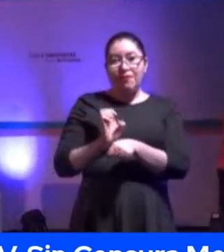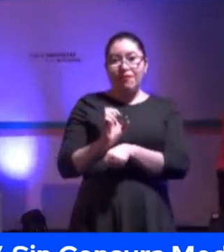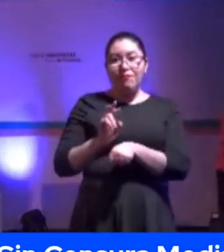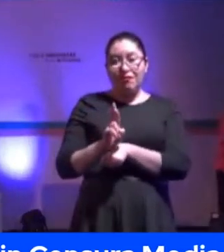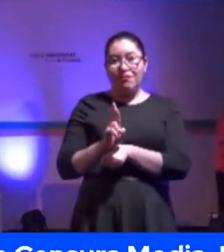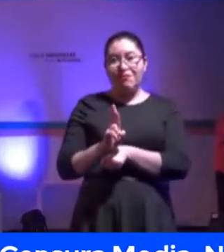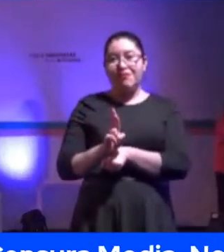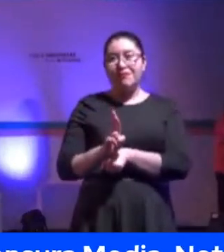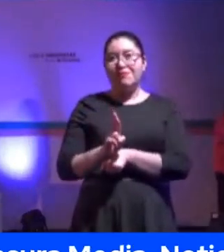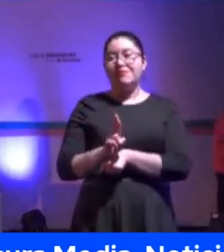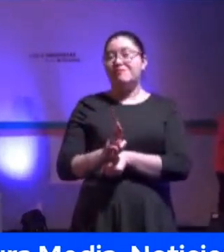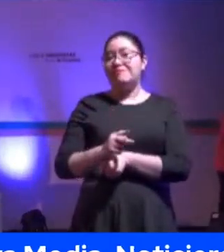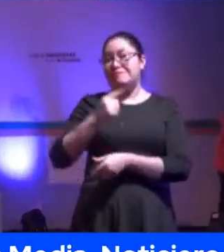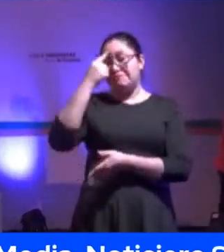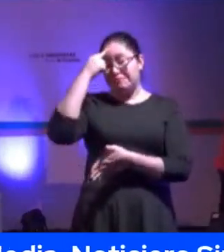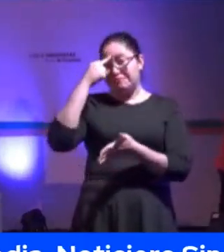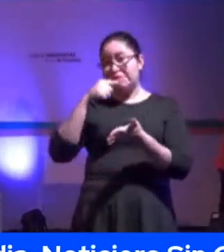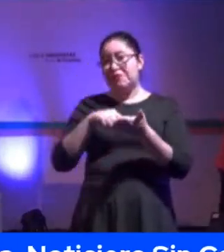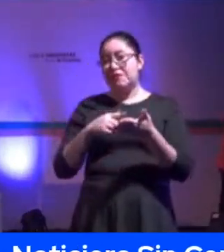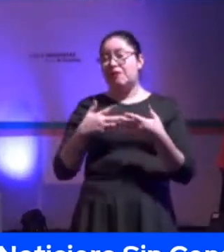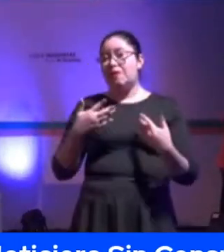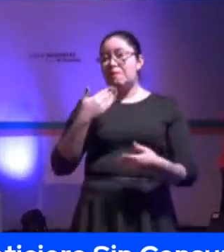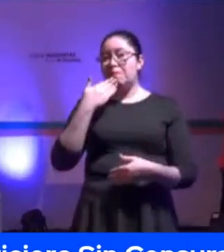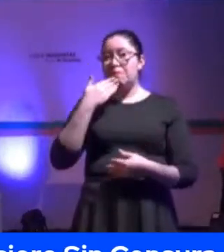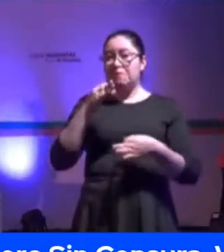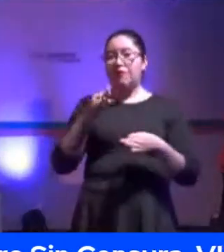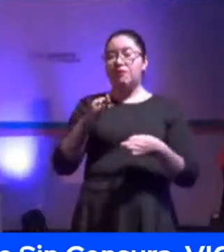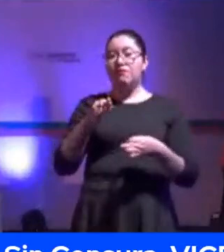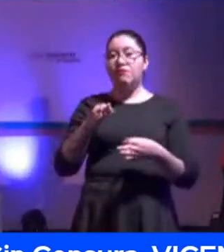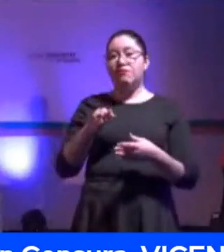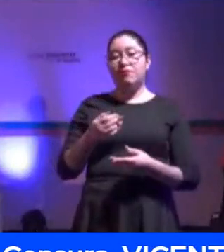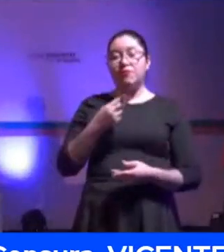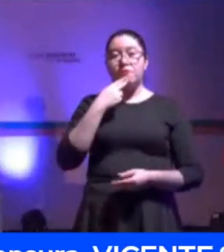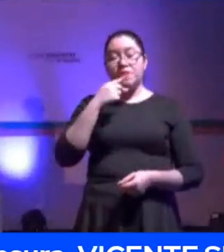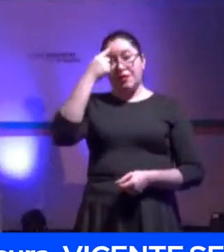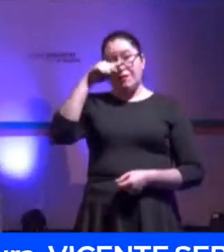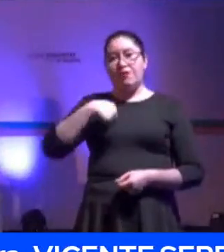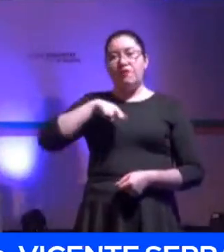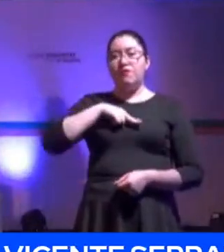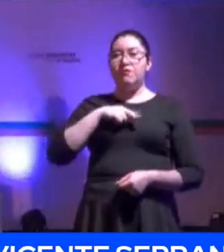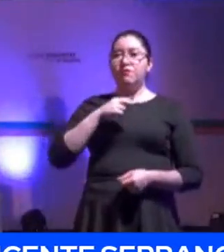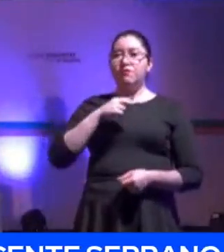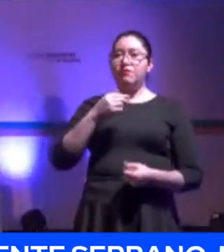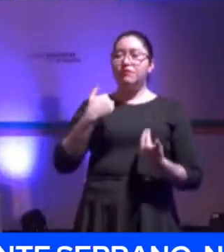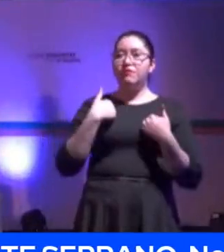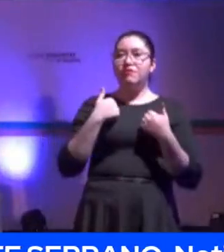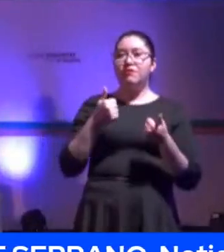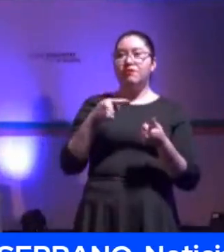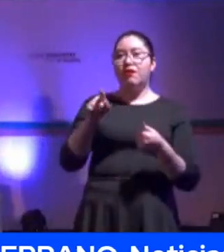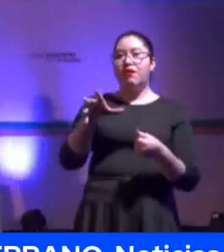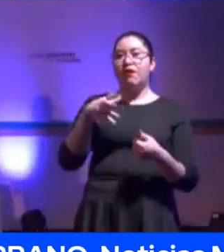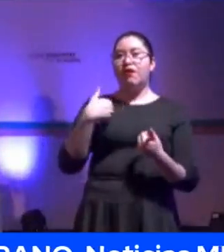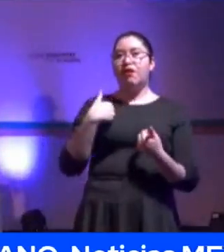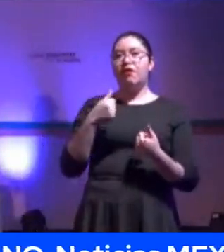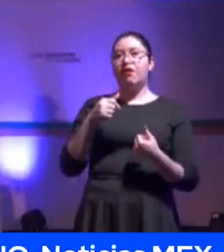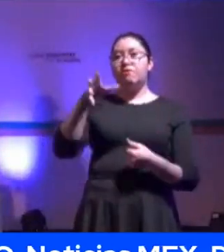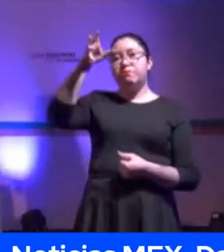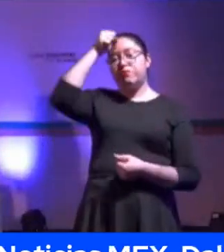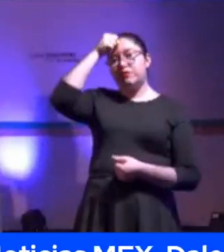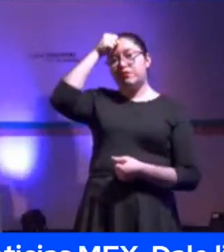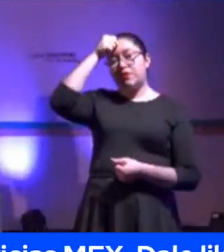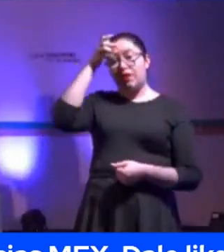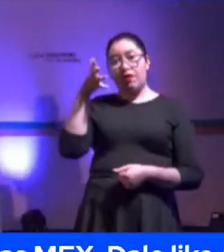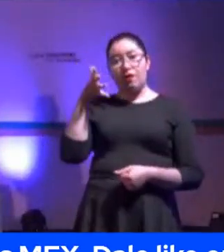un gran material que nos debe servir como un gran mensaje a los mexicanos. Hay que saber elegir al que